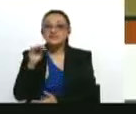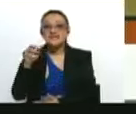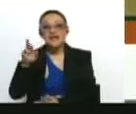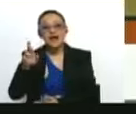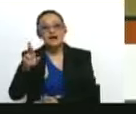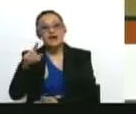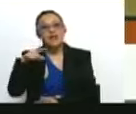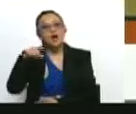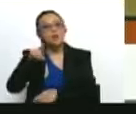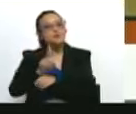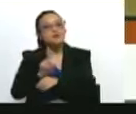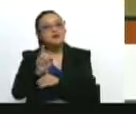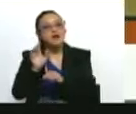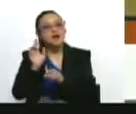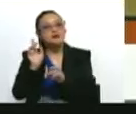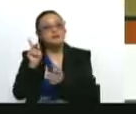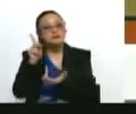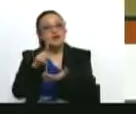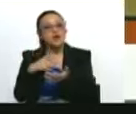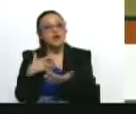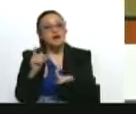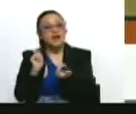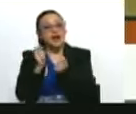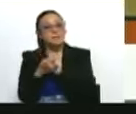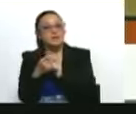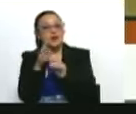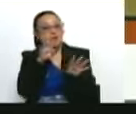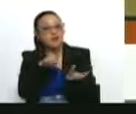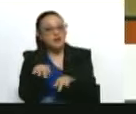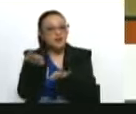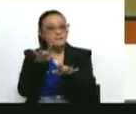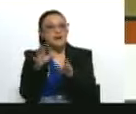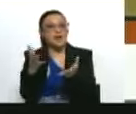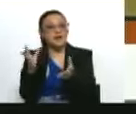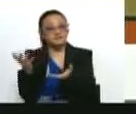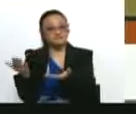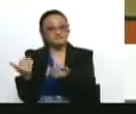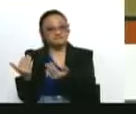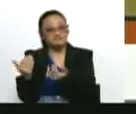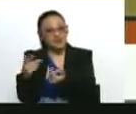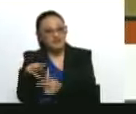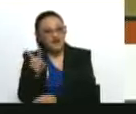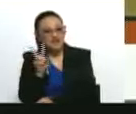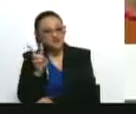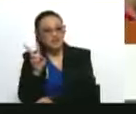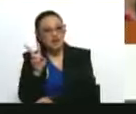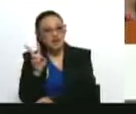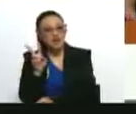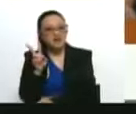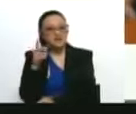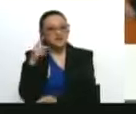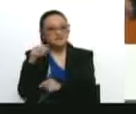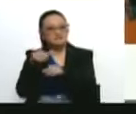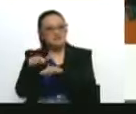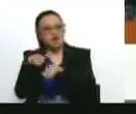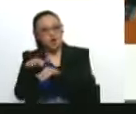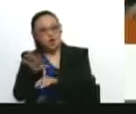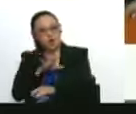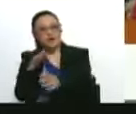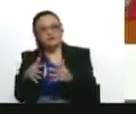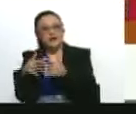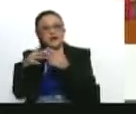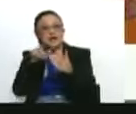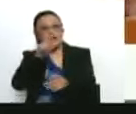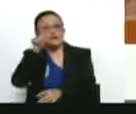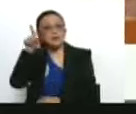que lo invocaron fue para eso, pero ellos querían disfrazar el TIAR para traer a Venezuela tropas extranjeras de esos países